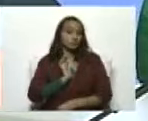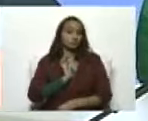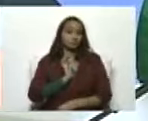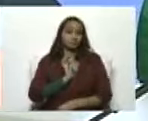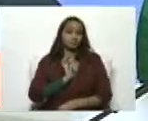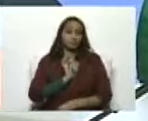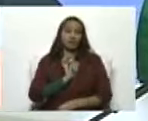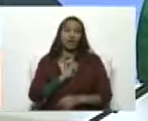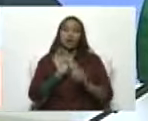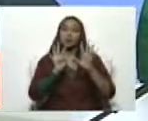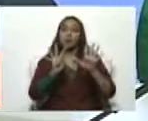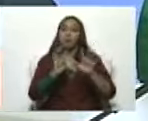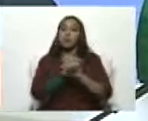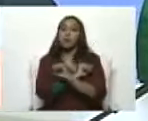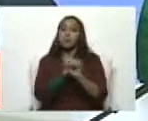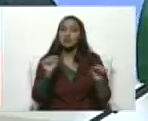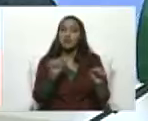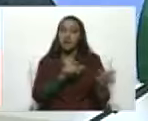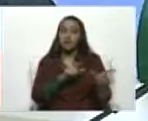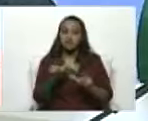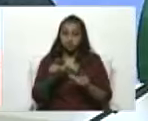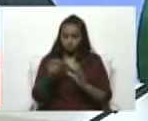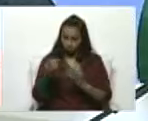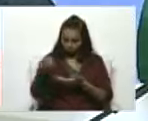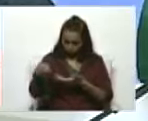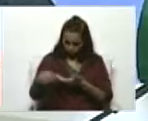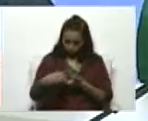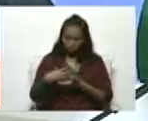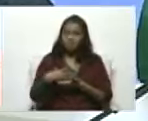eso de las 9 de la mañana, yo recibí un mensaje.